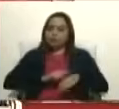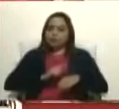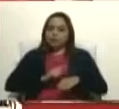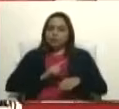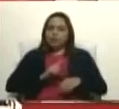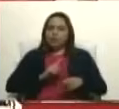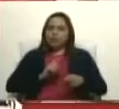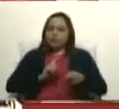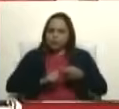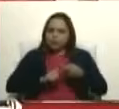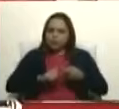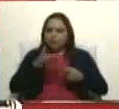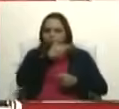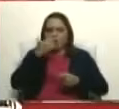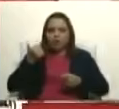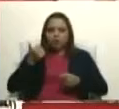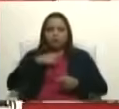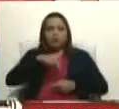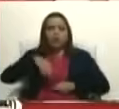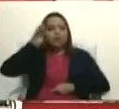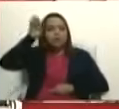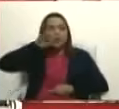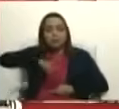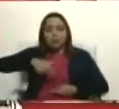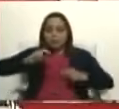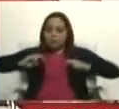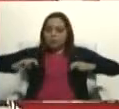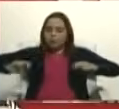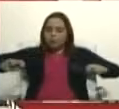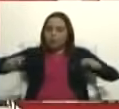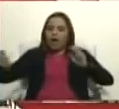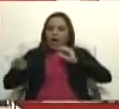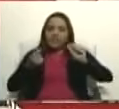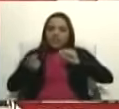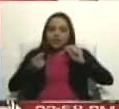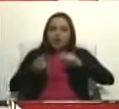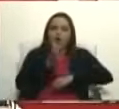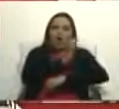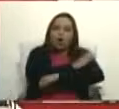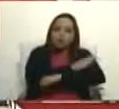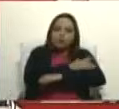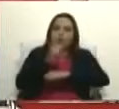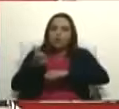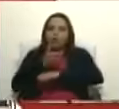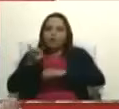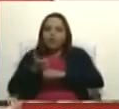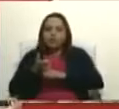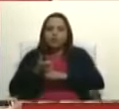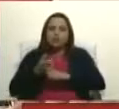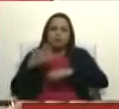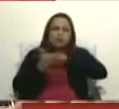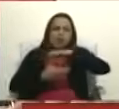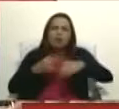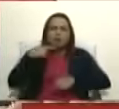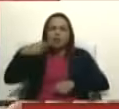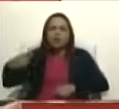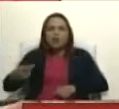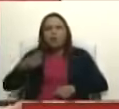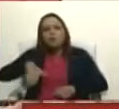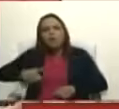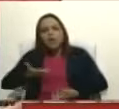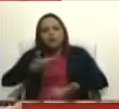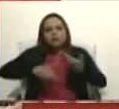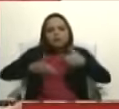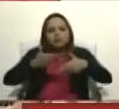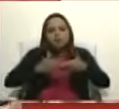en un futuro pudiéramos sentarnos a hablar y que las diferencias políticas puedan ser tratadas con el